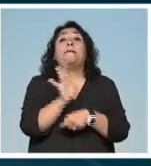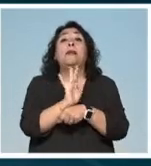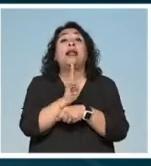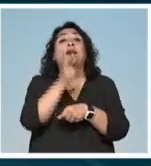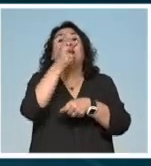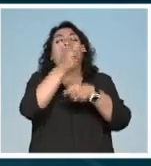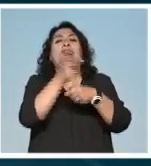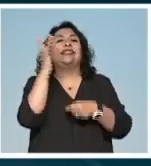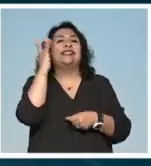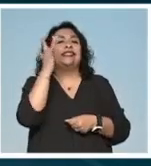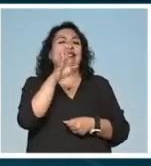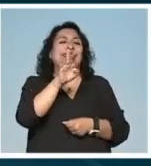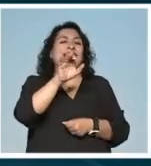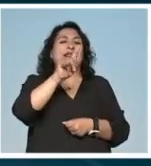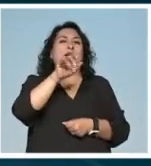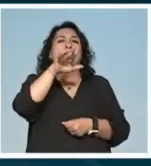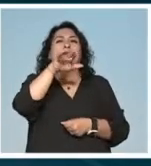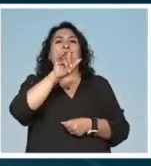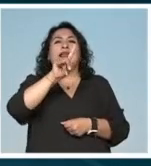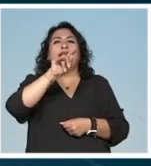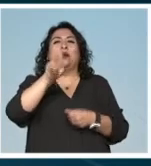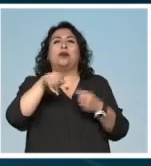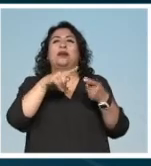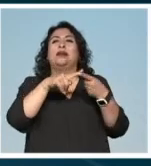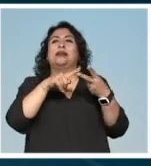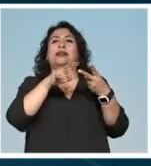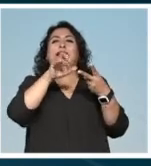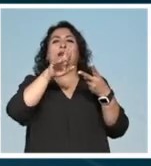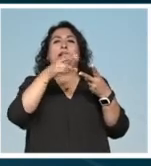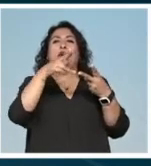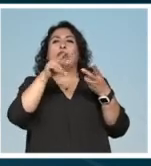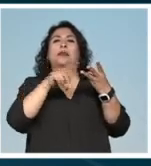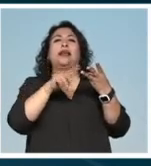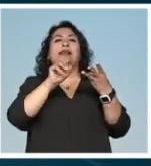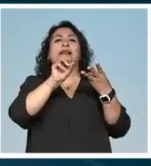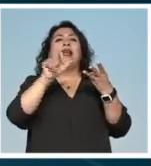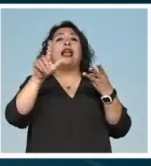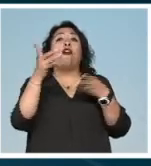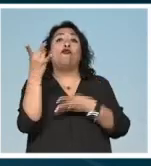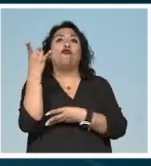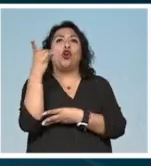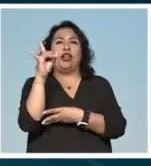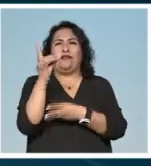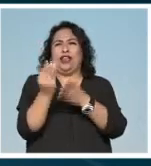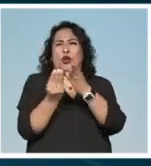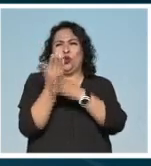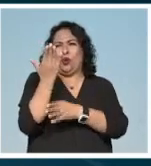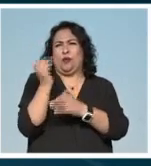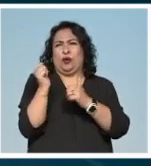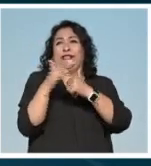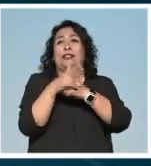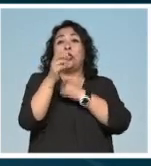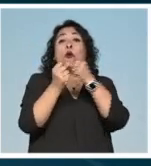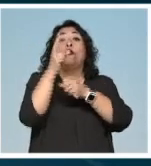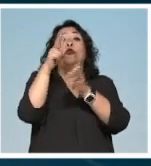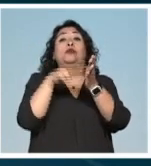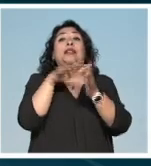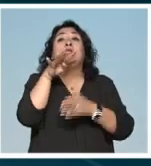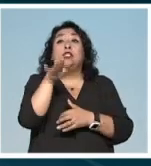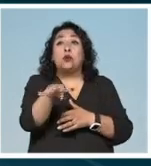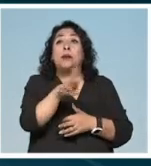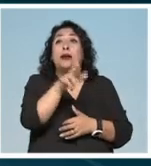Santa María Tlahuitoltepec, en Santa María Huitepec y en el Salar de Uyuni en Bolivia, tuvo su estreno en 2019 y ha sido reconocida